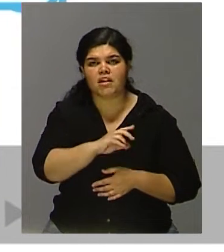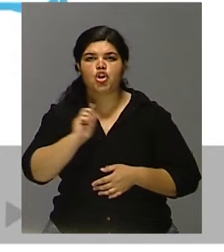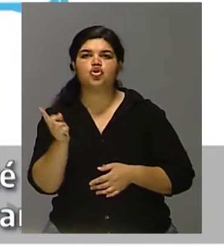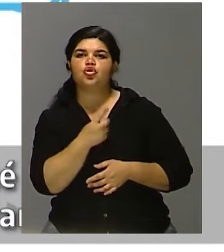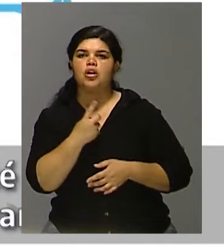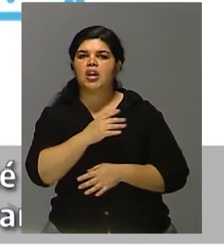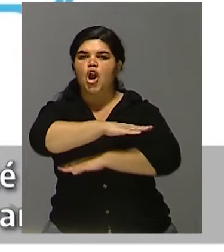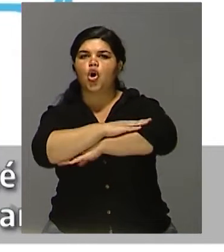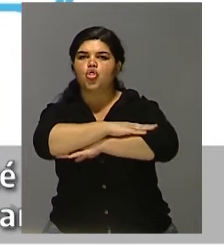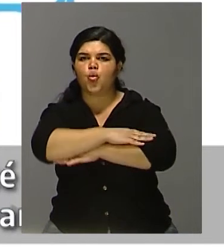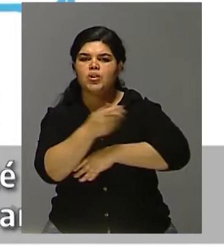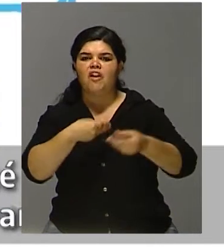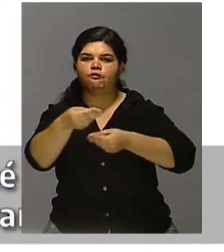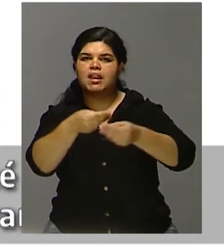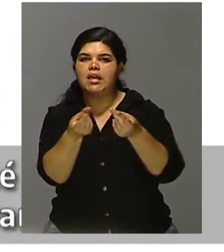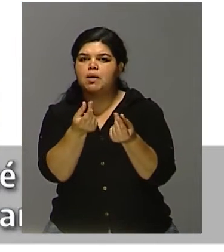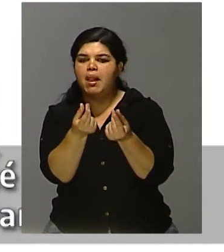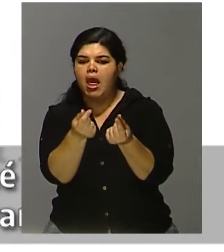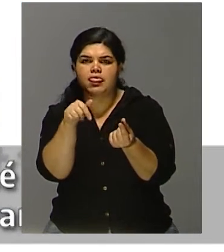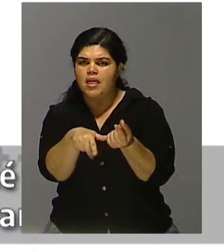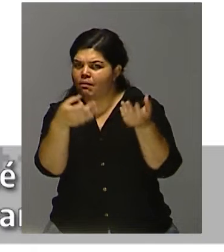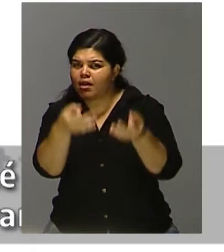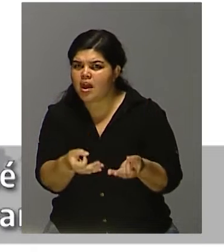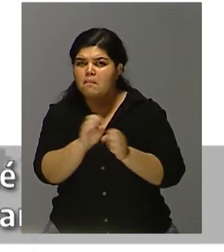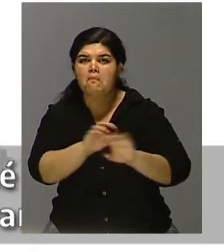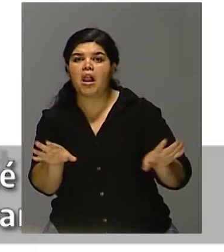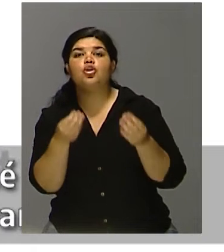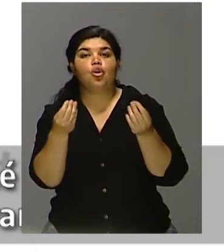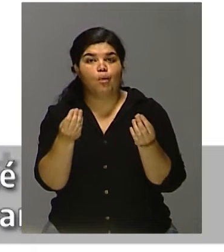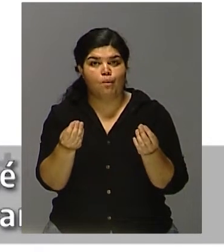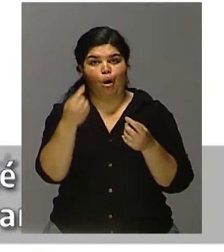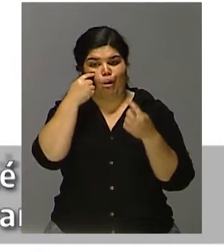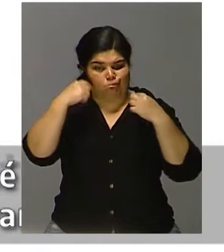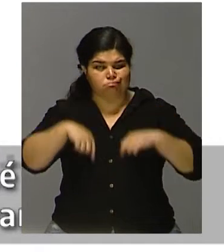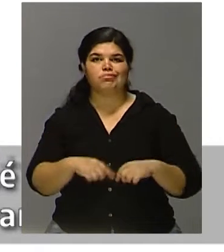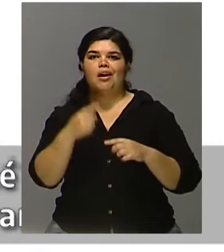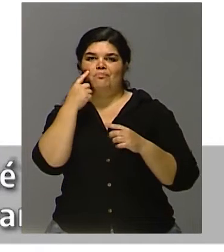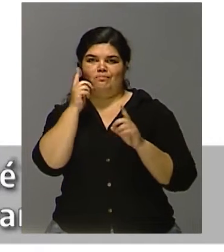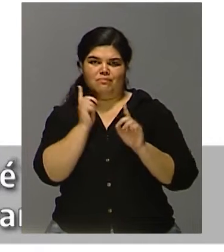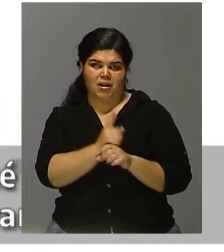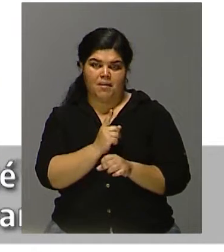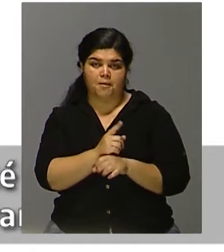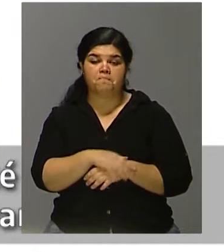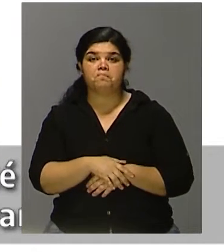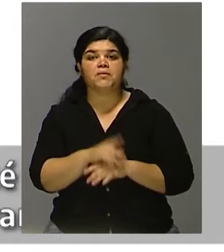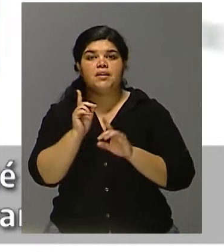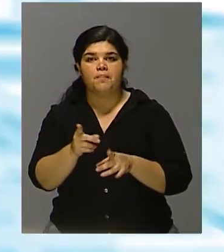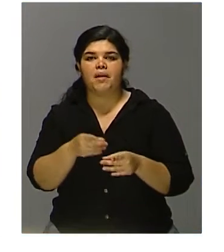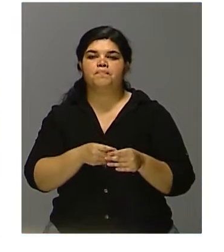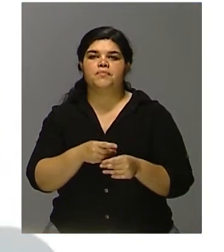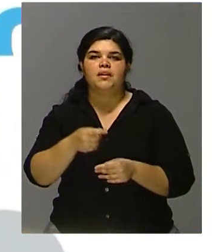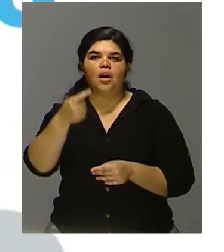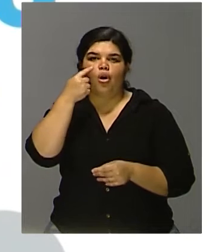saludable con nuestro dinero. Según los datos que hay en nuestro país, la alfabetización financiera apenas llega